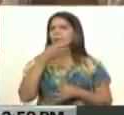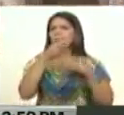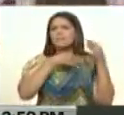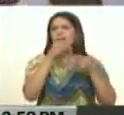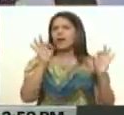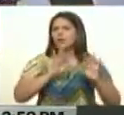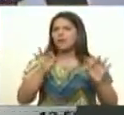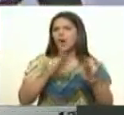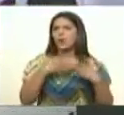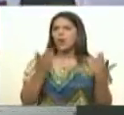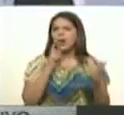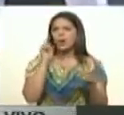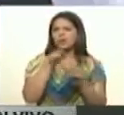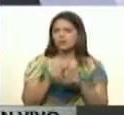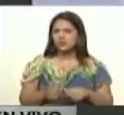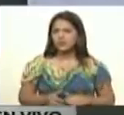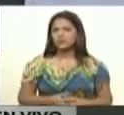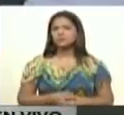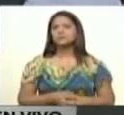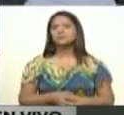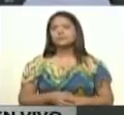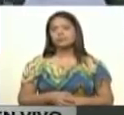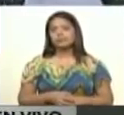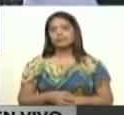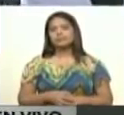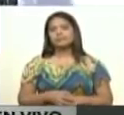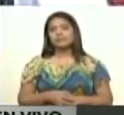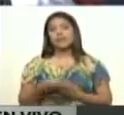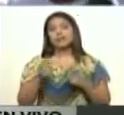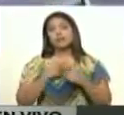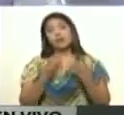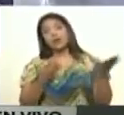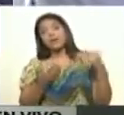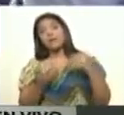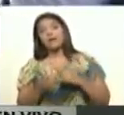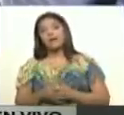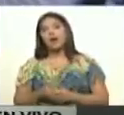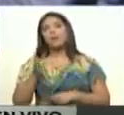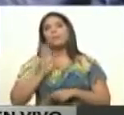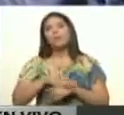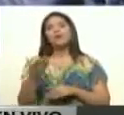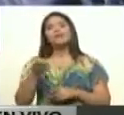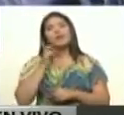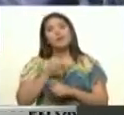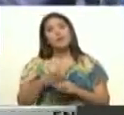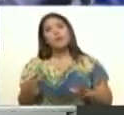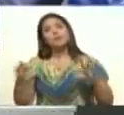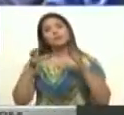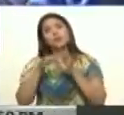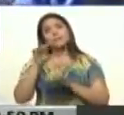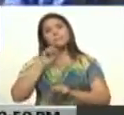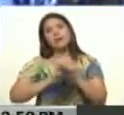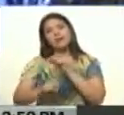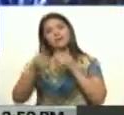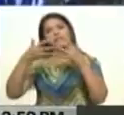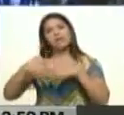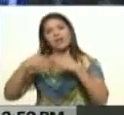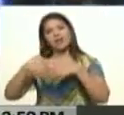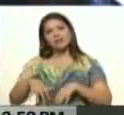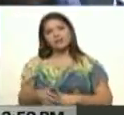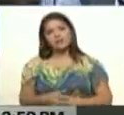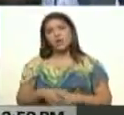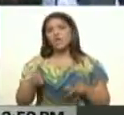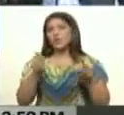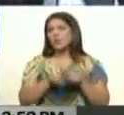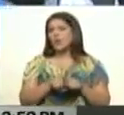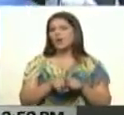su intención. Bueno, compañeros, que se vengan, porque tenemos que unirnos para defender el sector eléctrico. Lo mismo